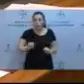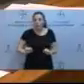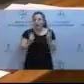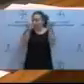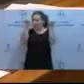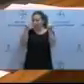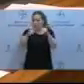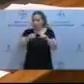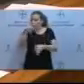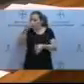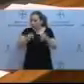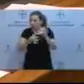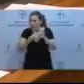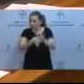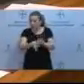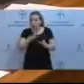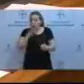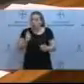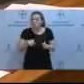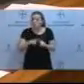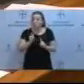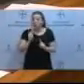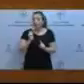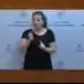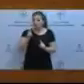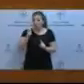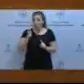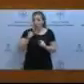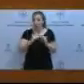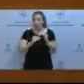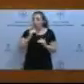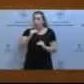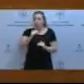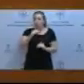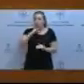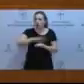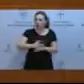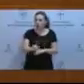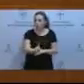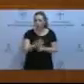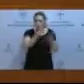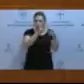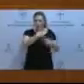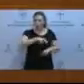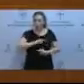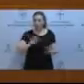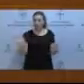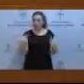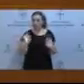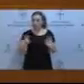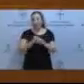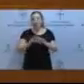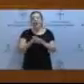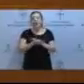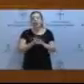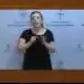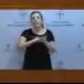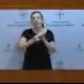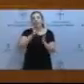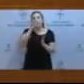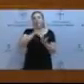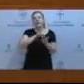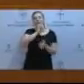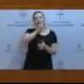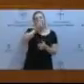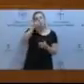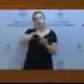justicia, incumplen las sentencias del Tribunal Superior. Usted no me ha respondido nada de todo eso. Dice, me habla del plan 2015-2017,